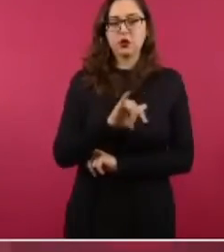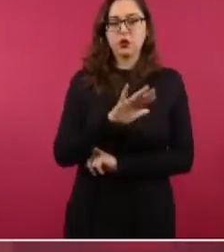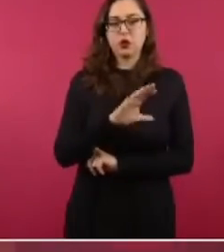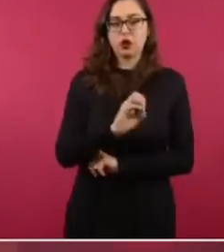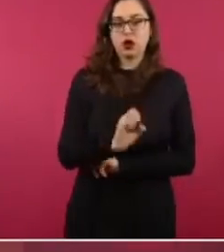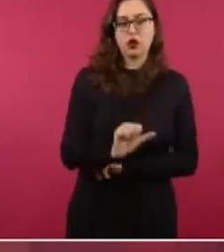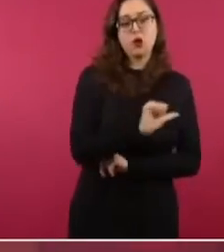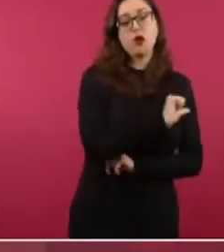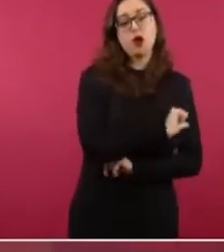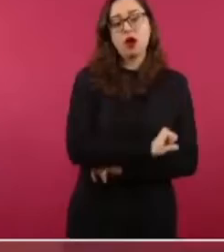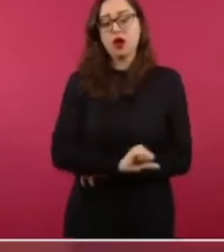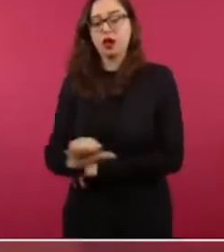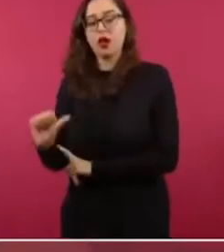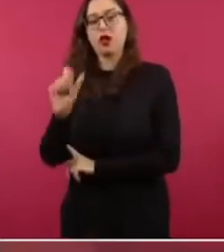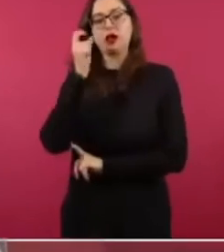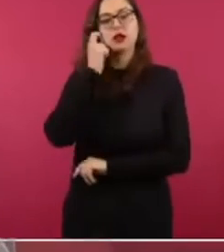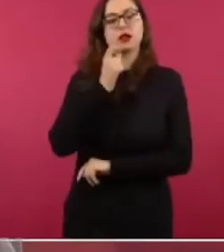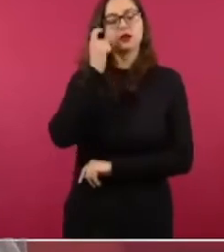hacia Guerrero.